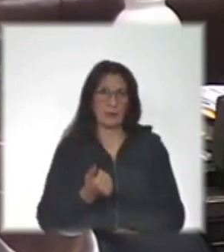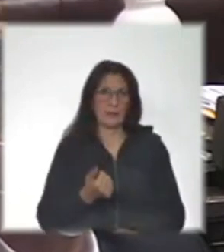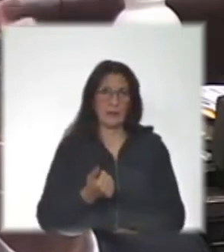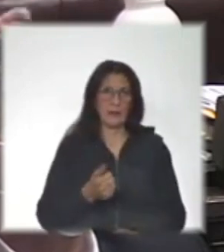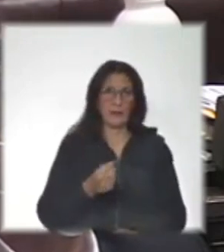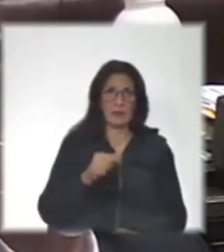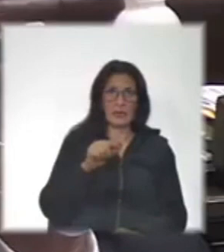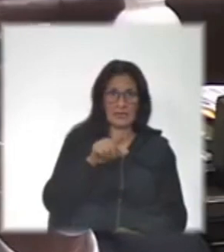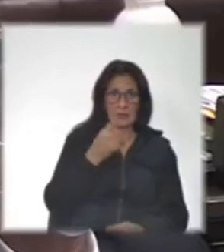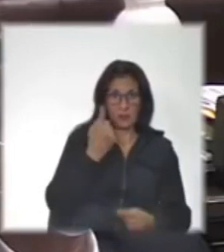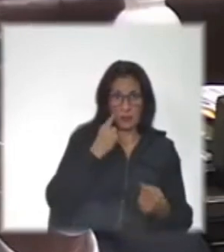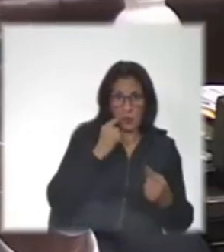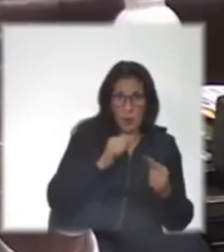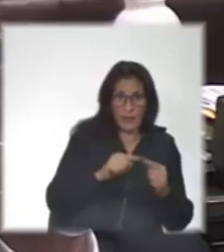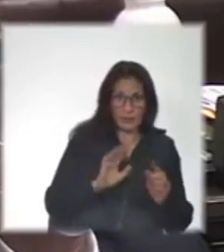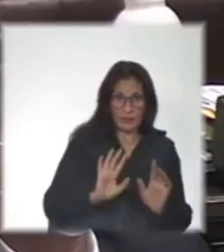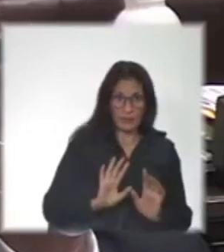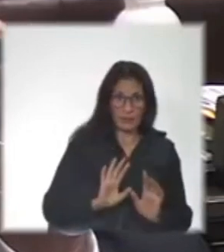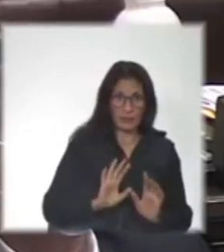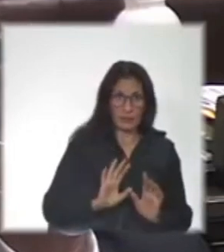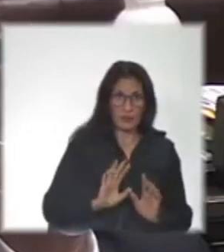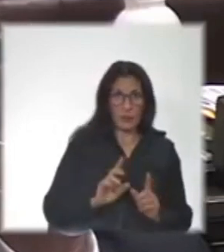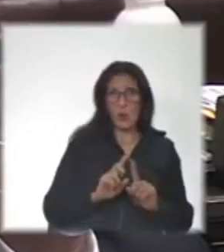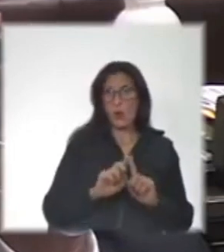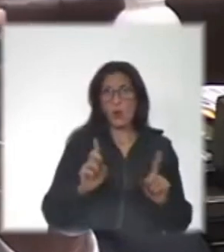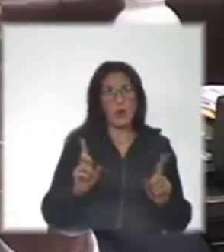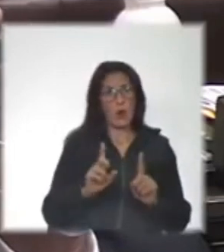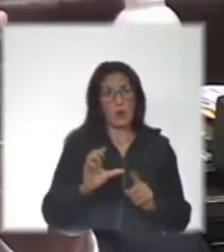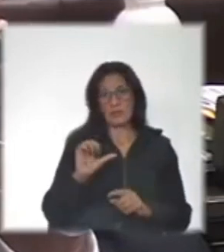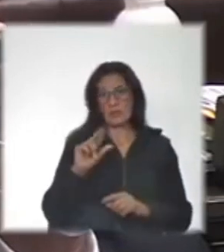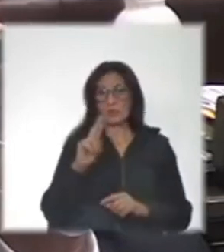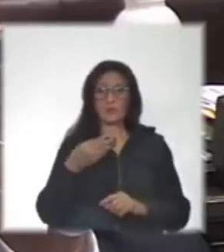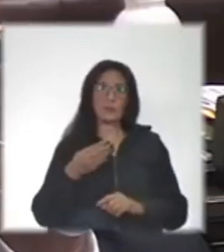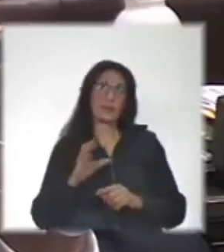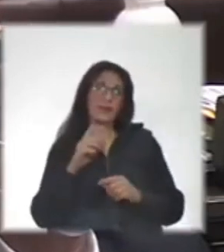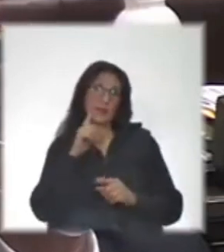¿Eso es un hecho objetivo? No, es un hecho subjetivo.